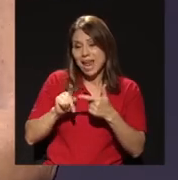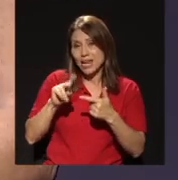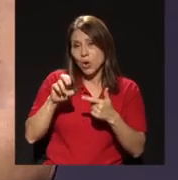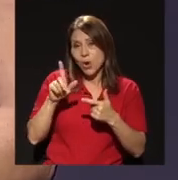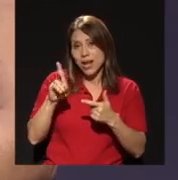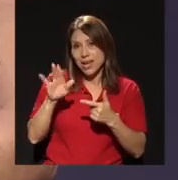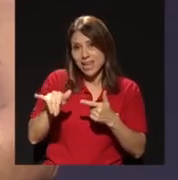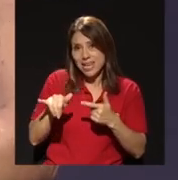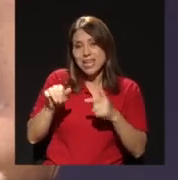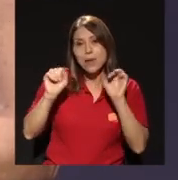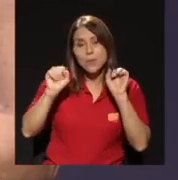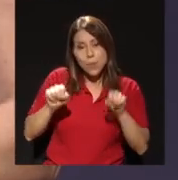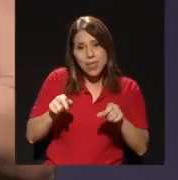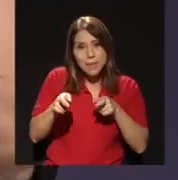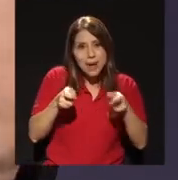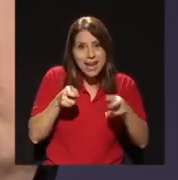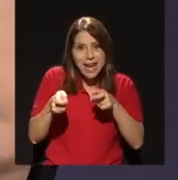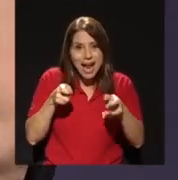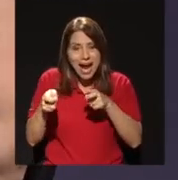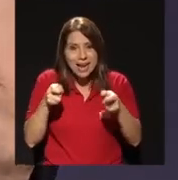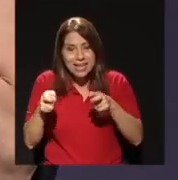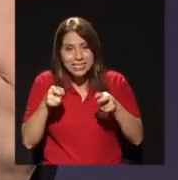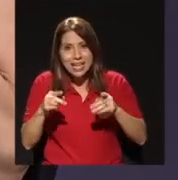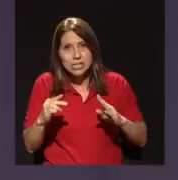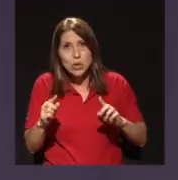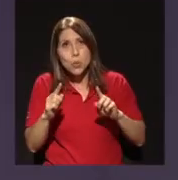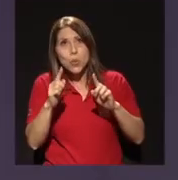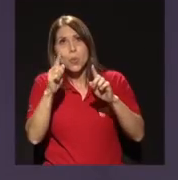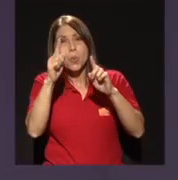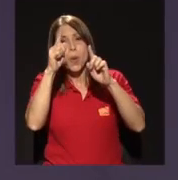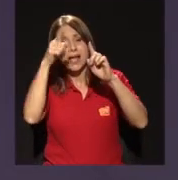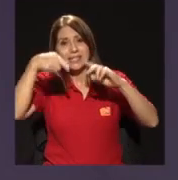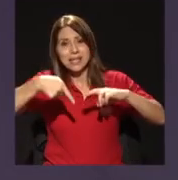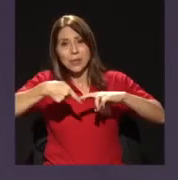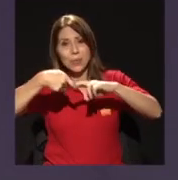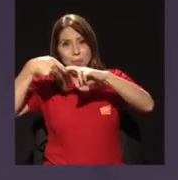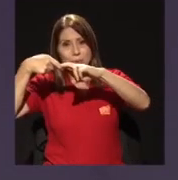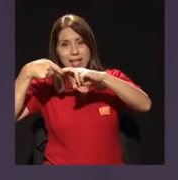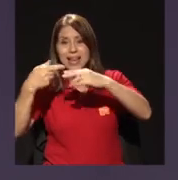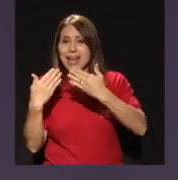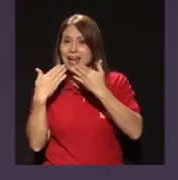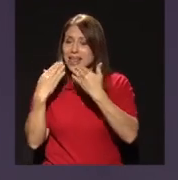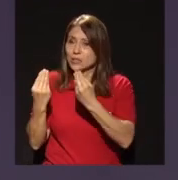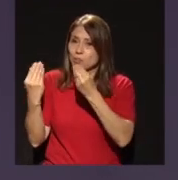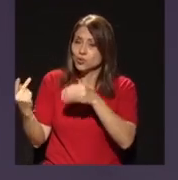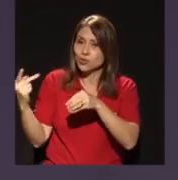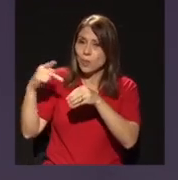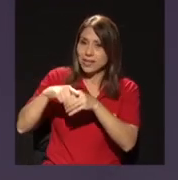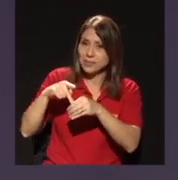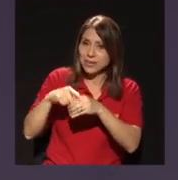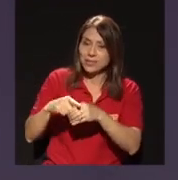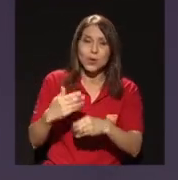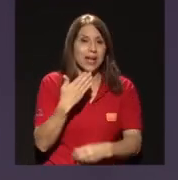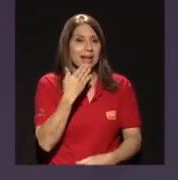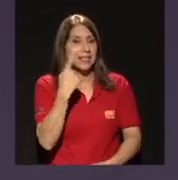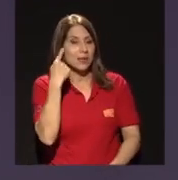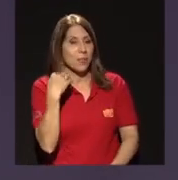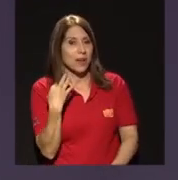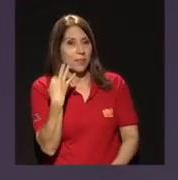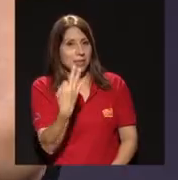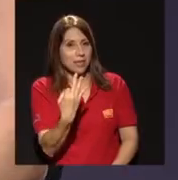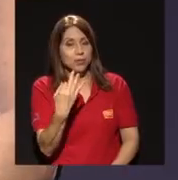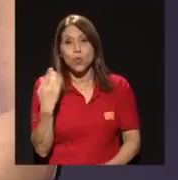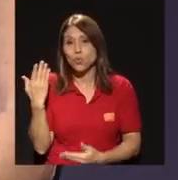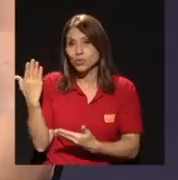grúas gigantescas. Así es. Y bueno, le agradezco mucho su participación, María. Gracias a usted, tiene Marta, por la invitación. Este espacio